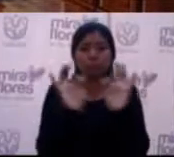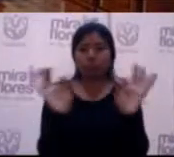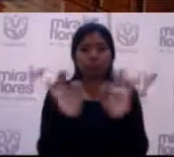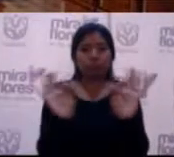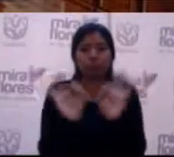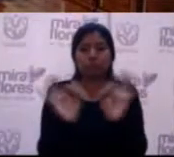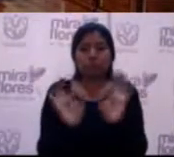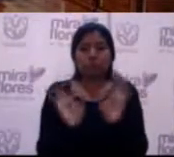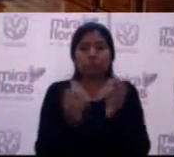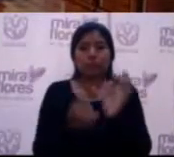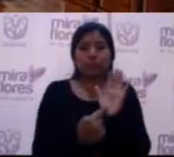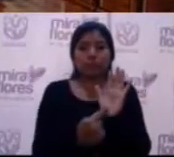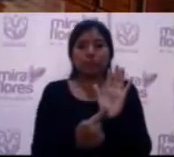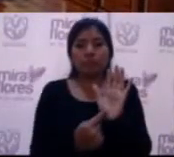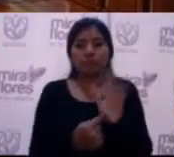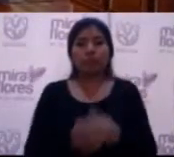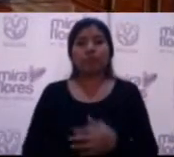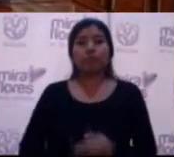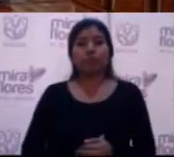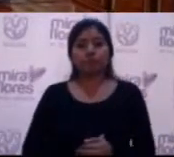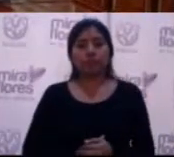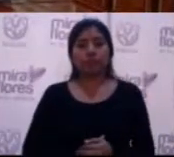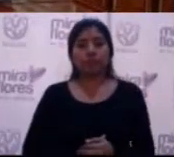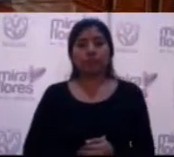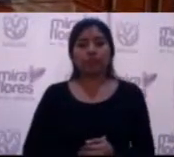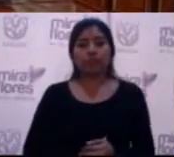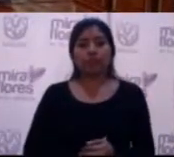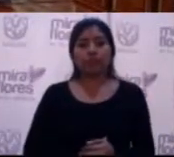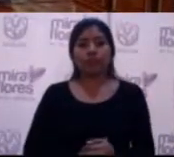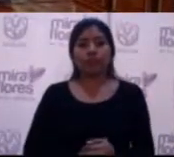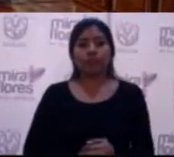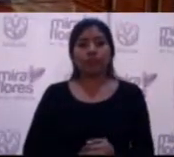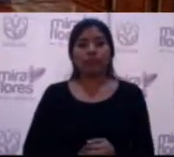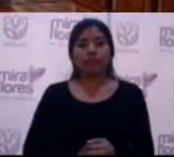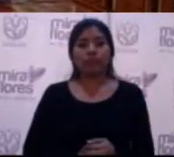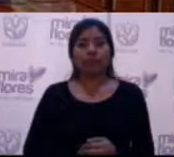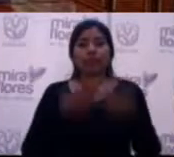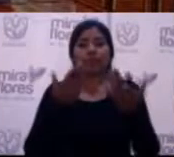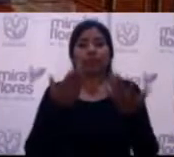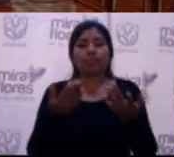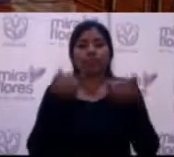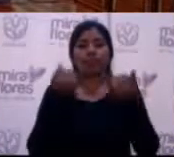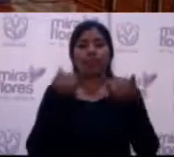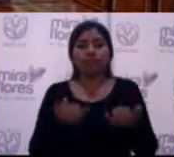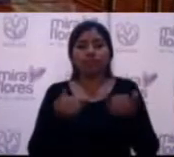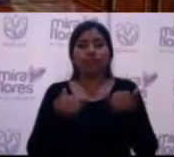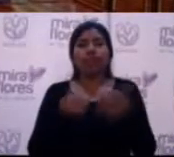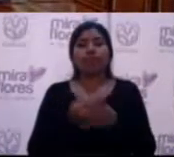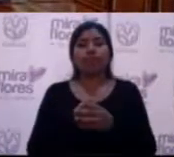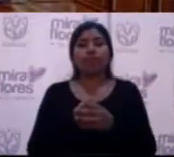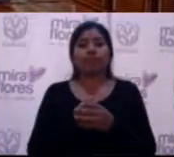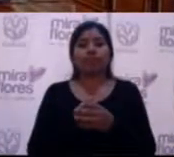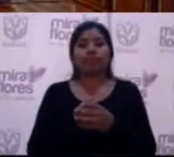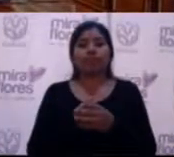tampoco. Estamos lacónicos hoy día todos. Entonces pasaremos a lo que es orden del